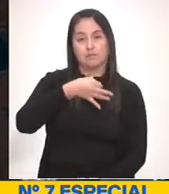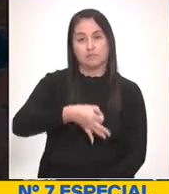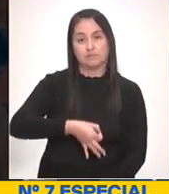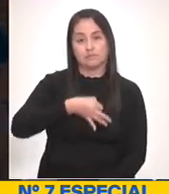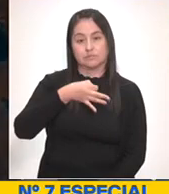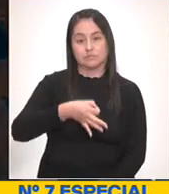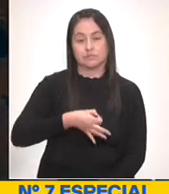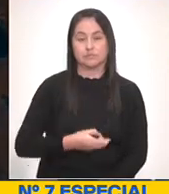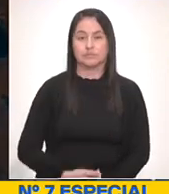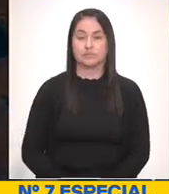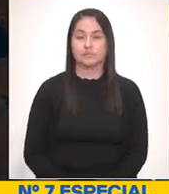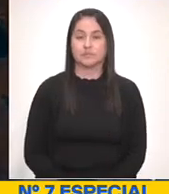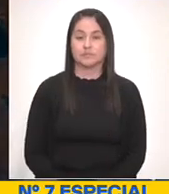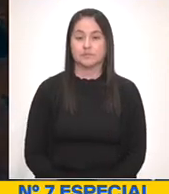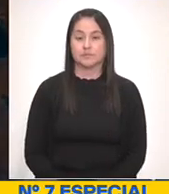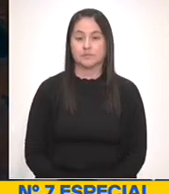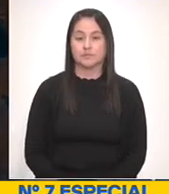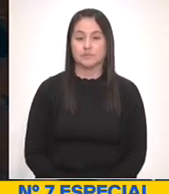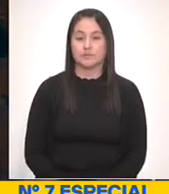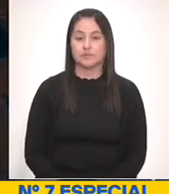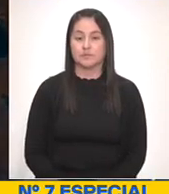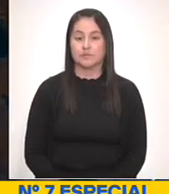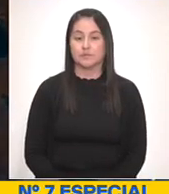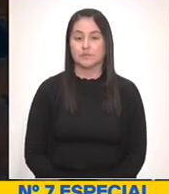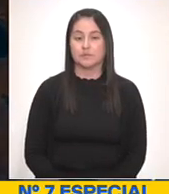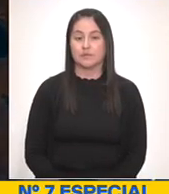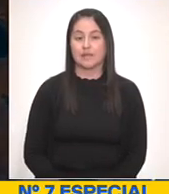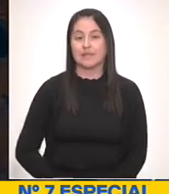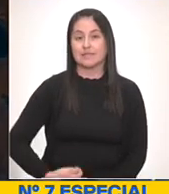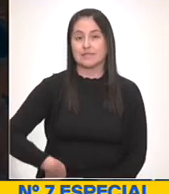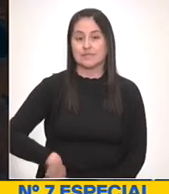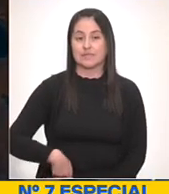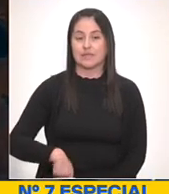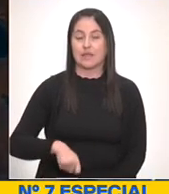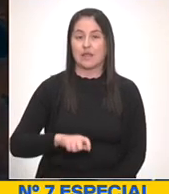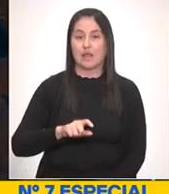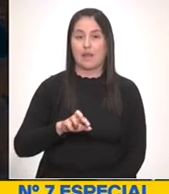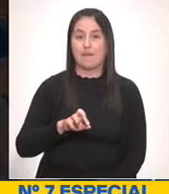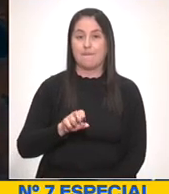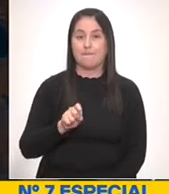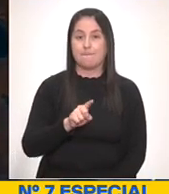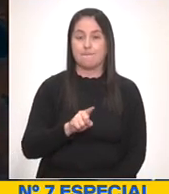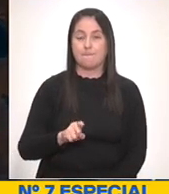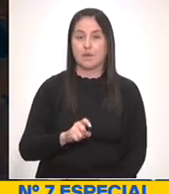la senadora ofrezco la palabra a la senadora Claudia Pascual señora